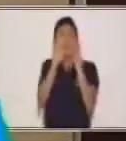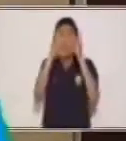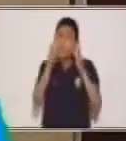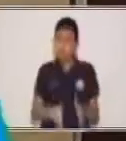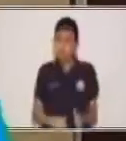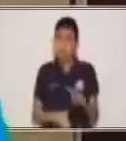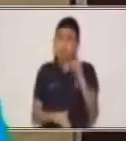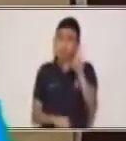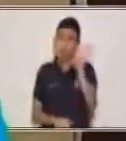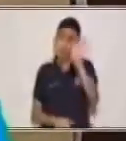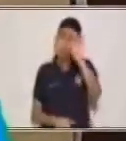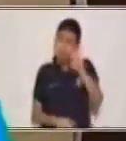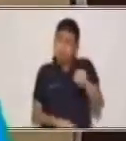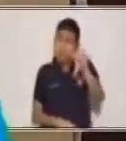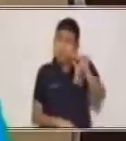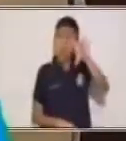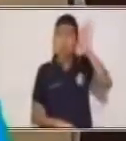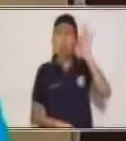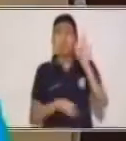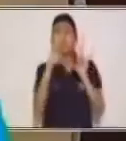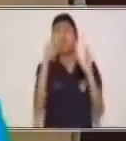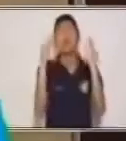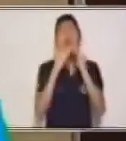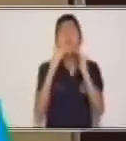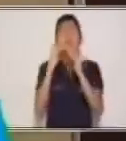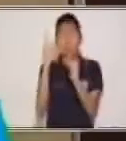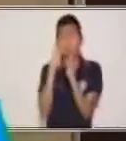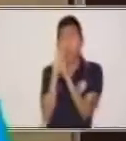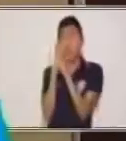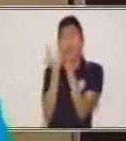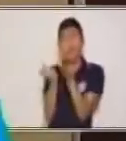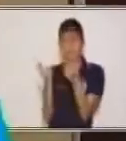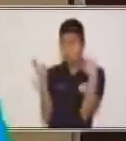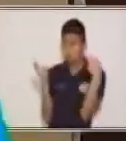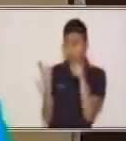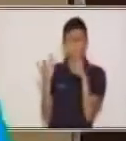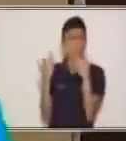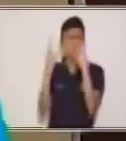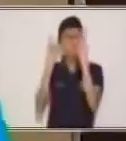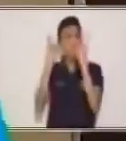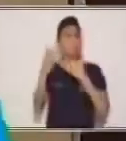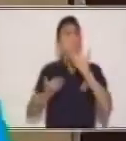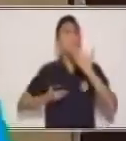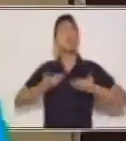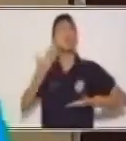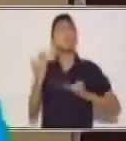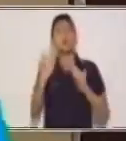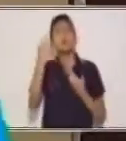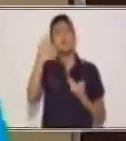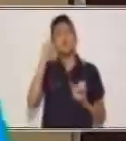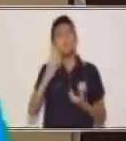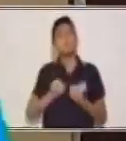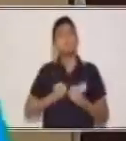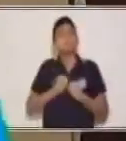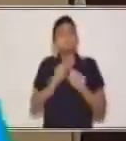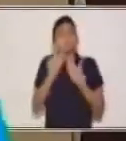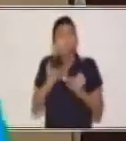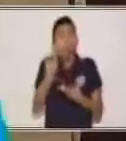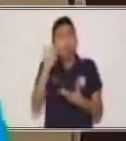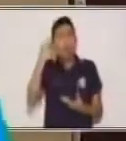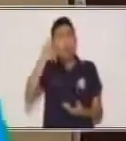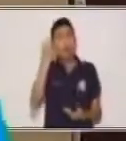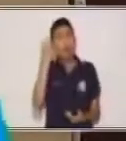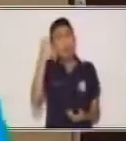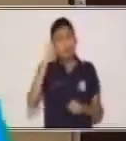pudiéramos encontrar nosotros en casa un libro donde hayan diferentes poemas o diferentes textos donde podemos ver y clasificar